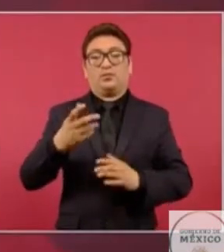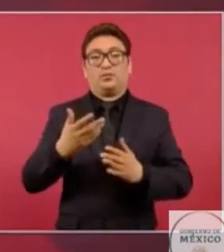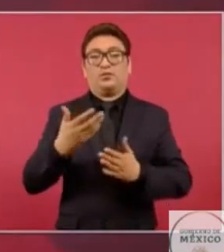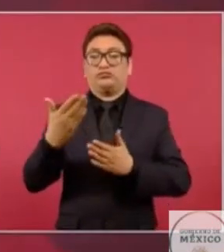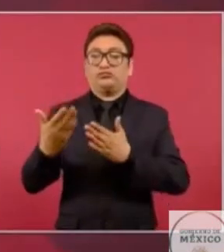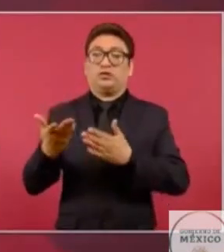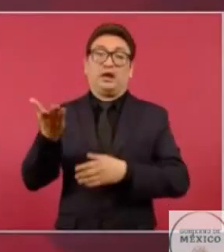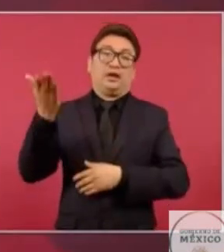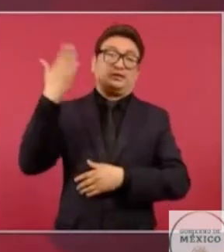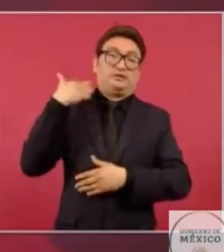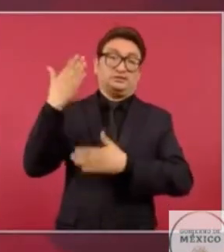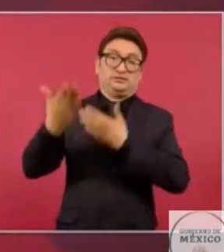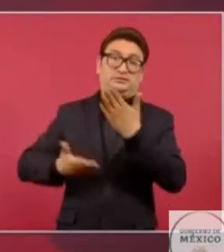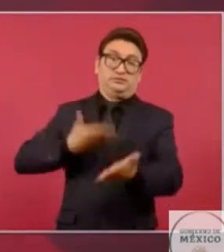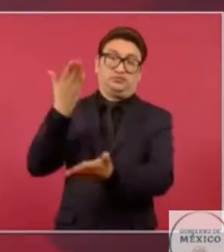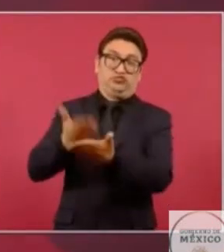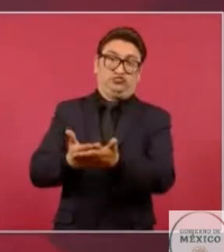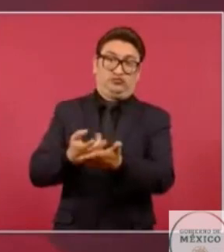en ese entonces